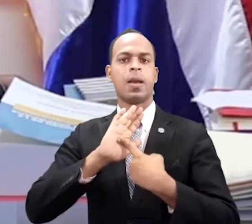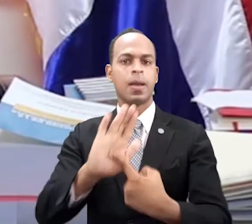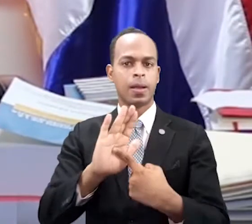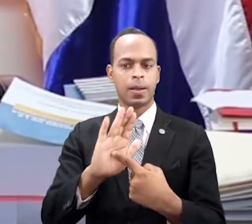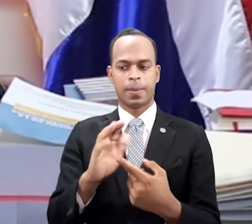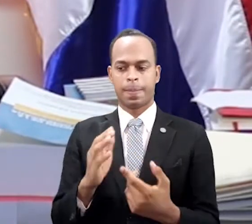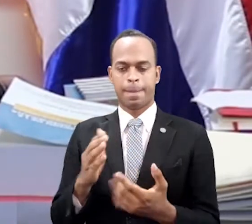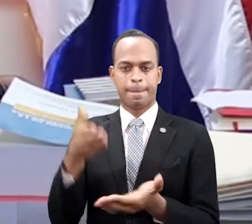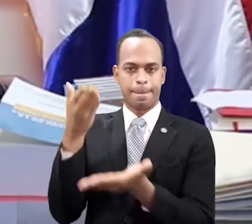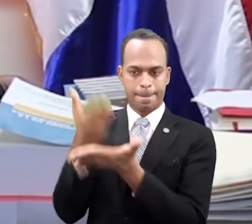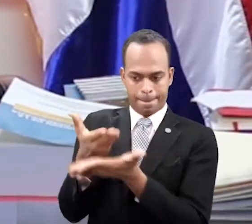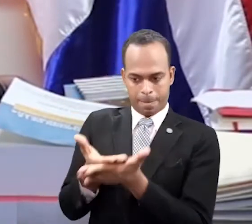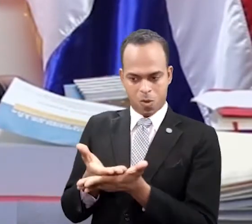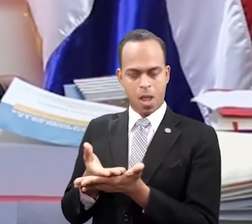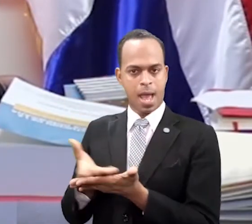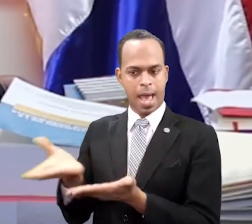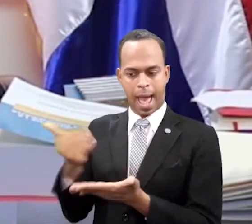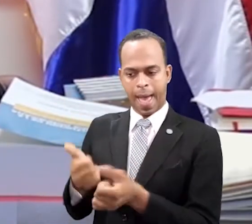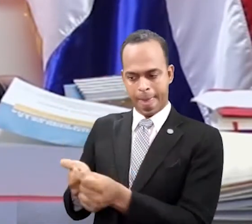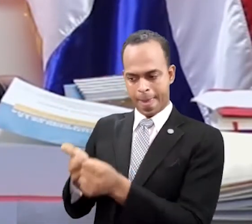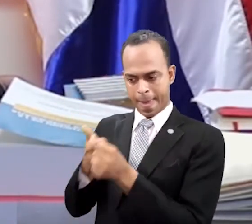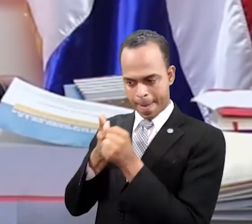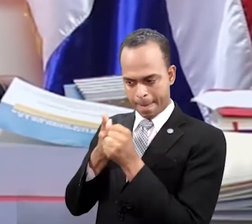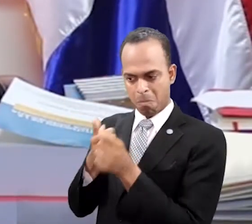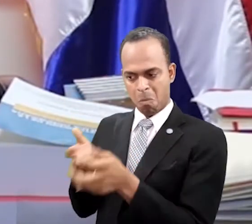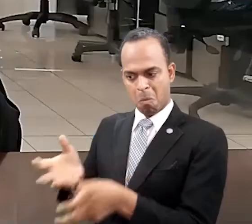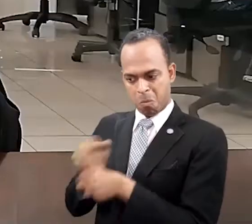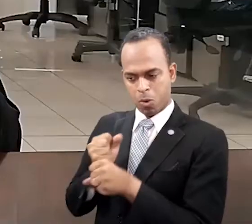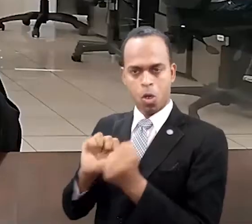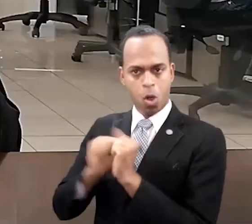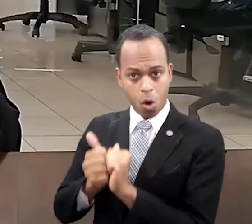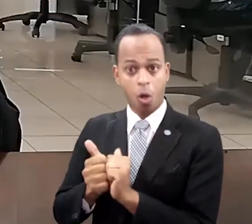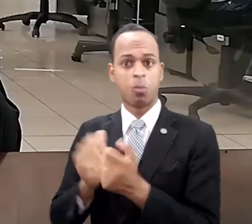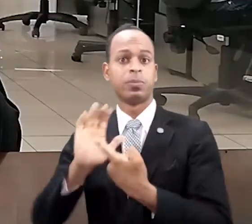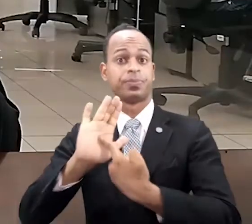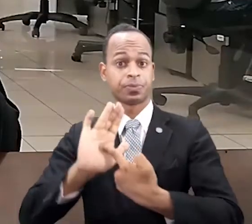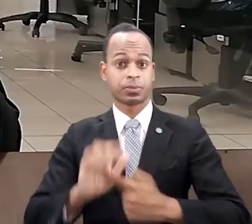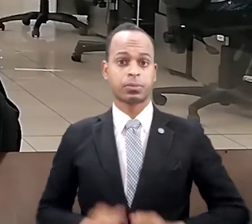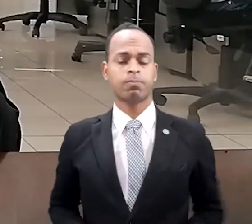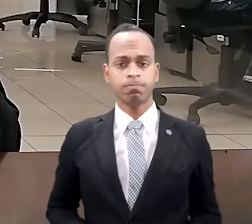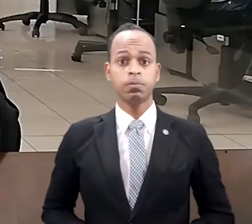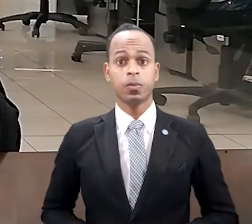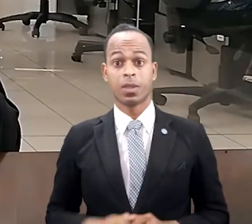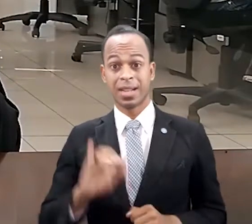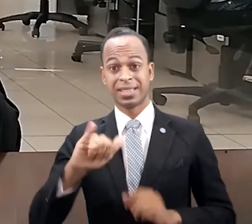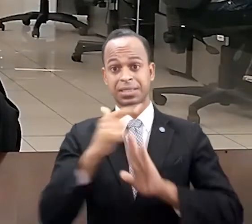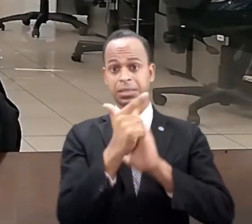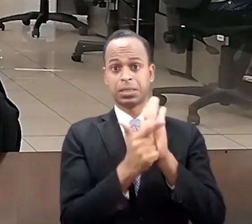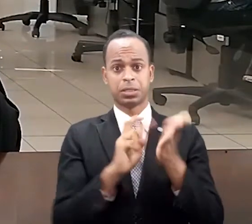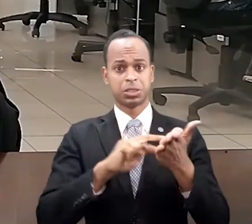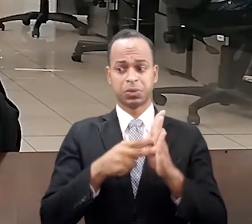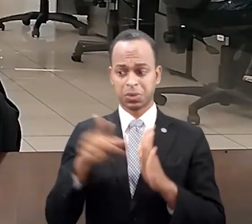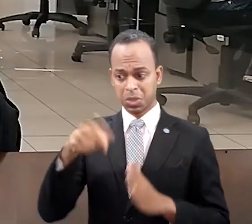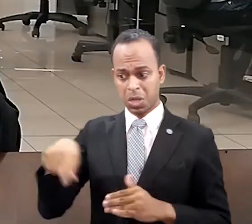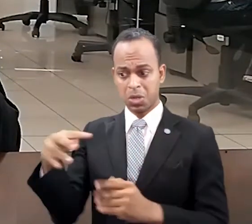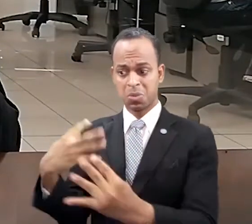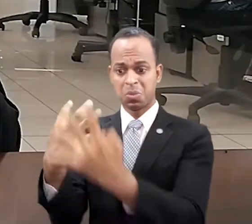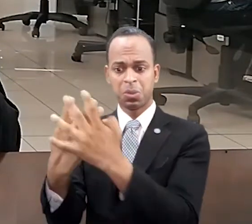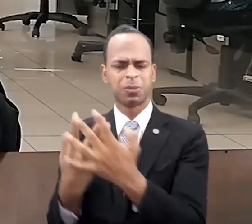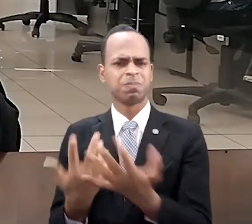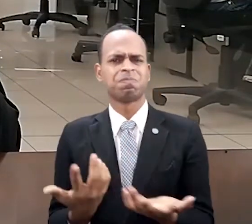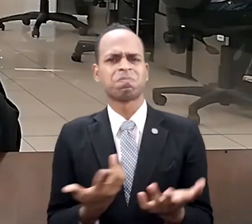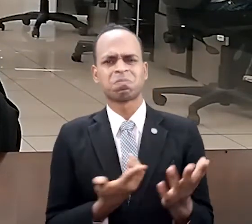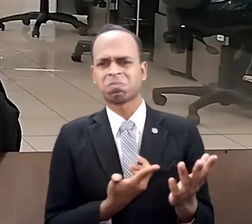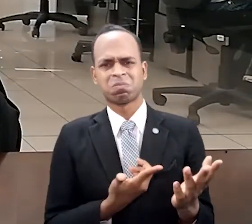tiene que probar el origen lícito de los bienes. Con la ley de extinción de dominio no hay prisión, nadie va a